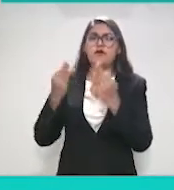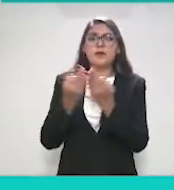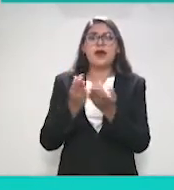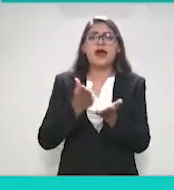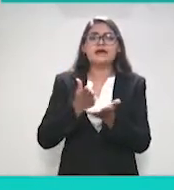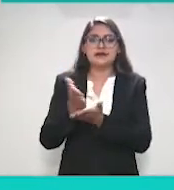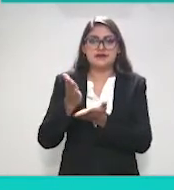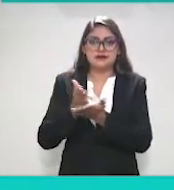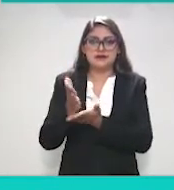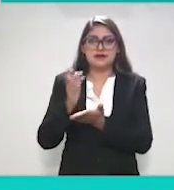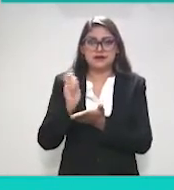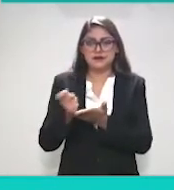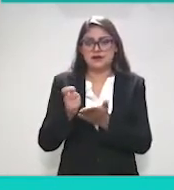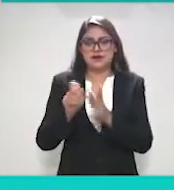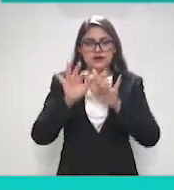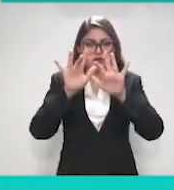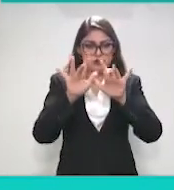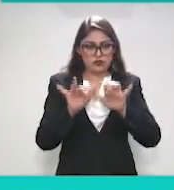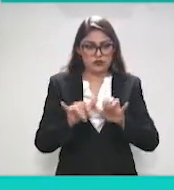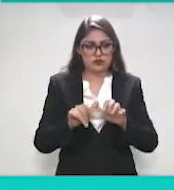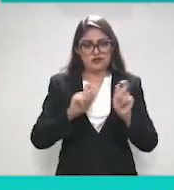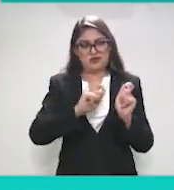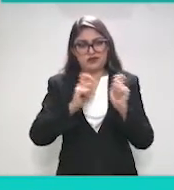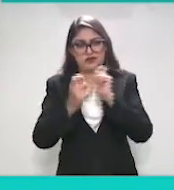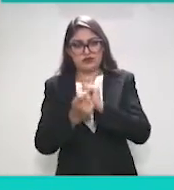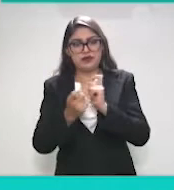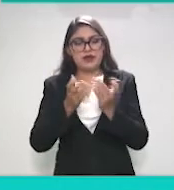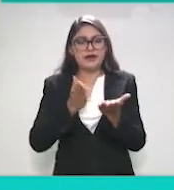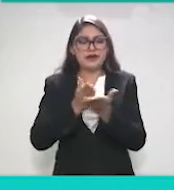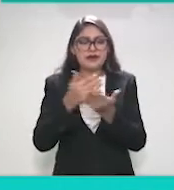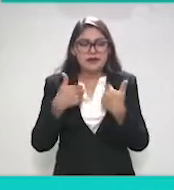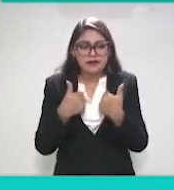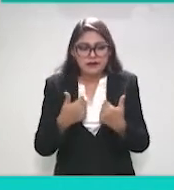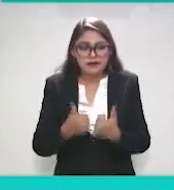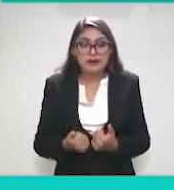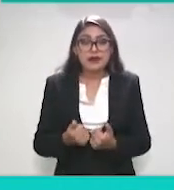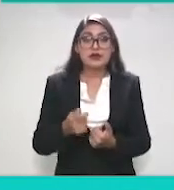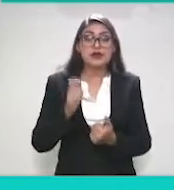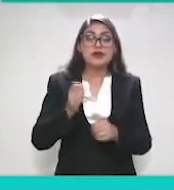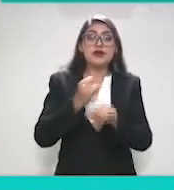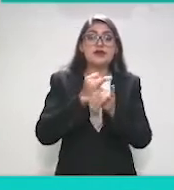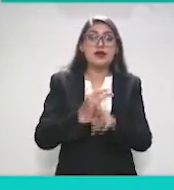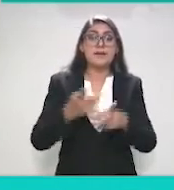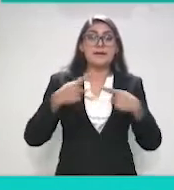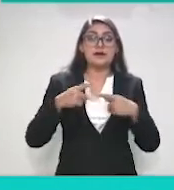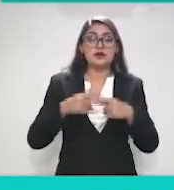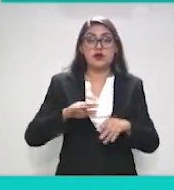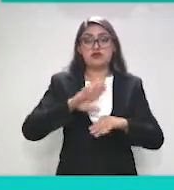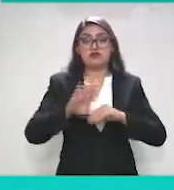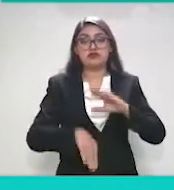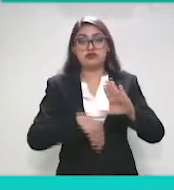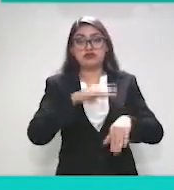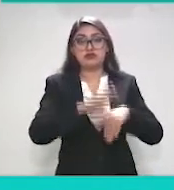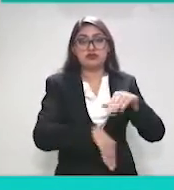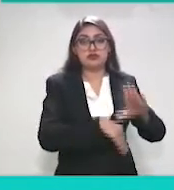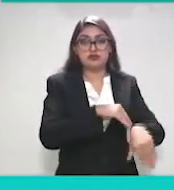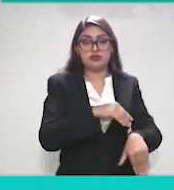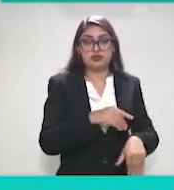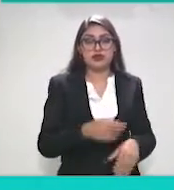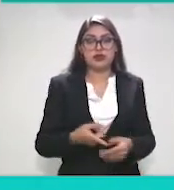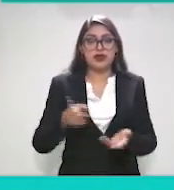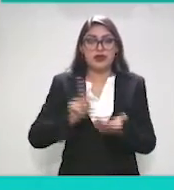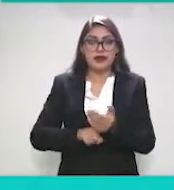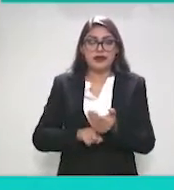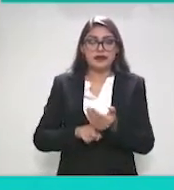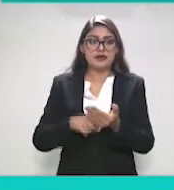manera en formatos accesibles toda la información de las defunciones de las defunciones que